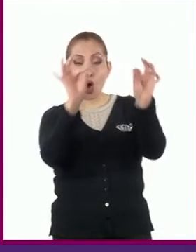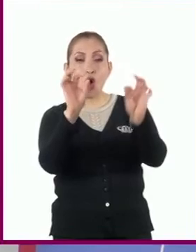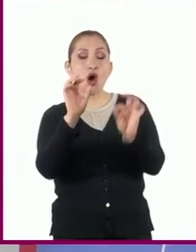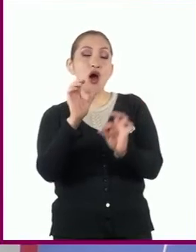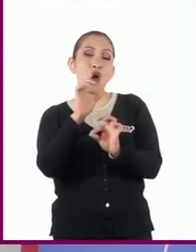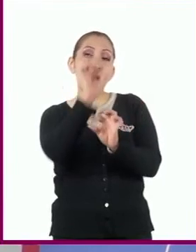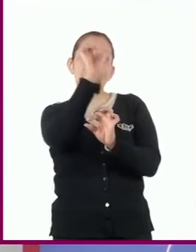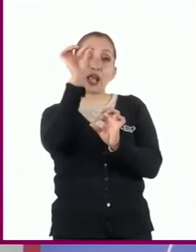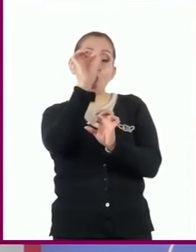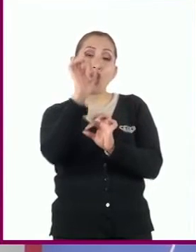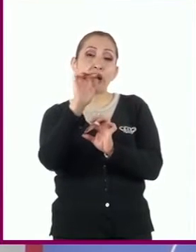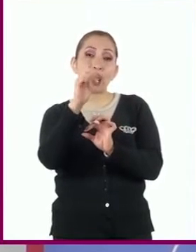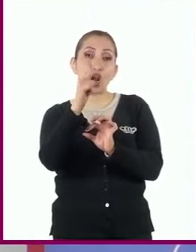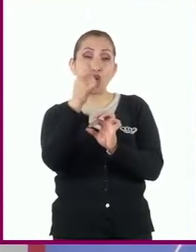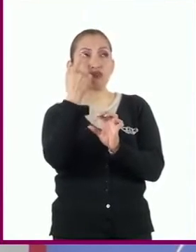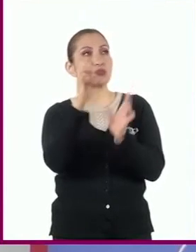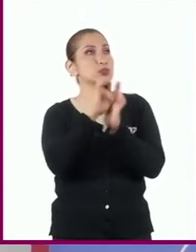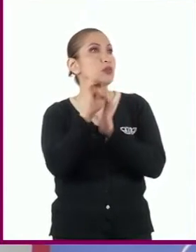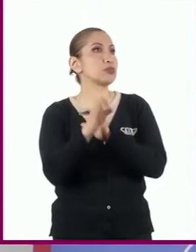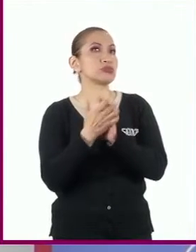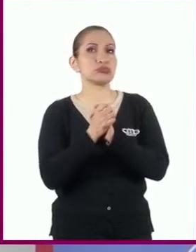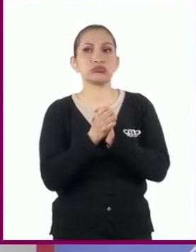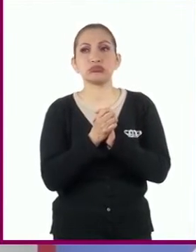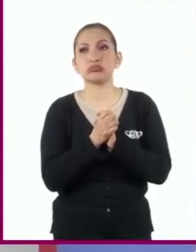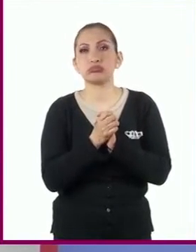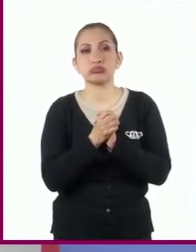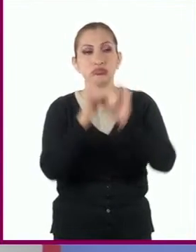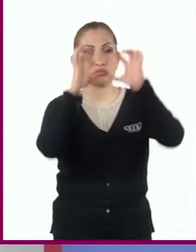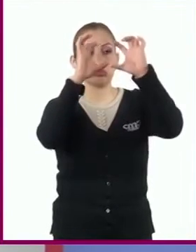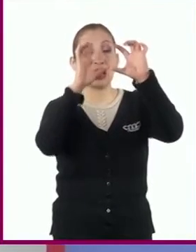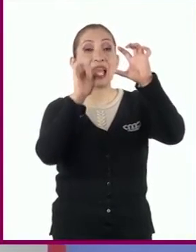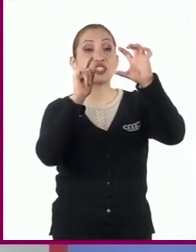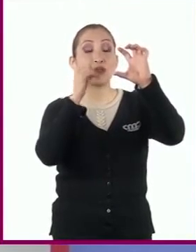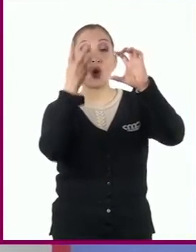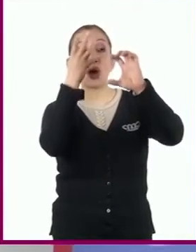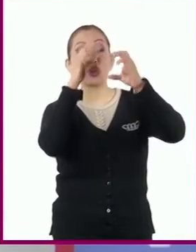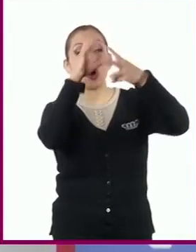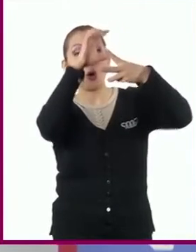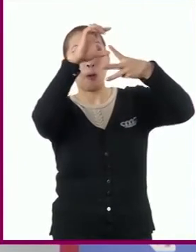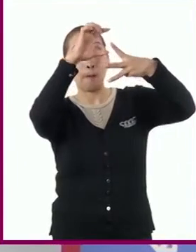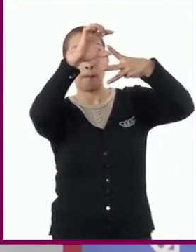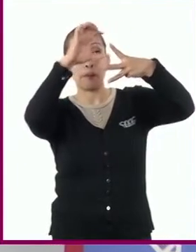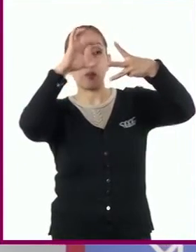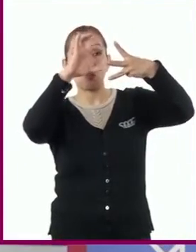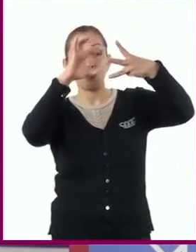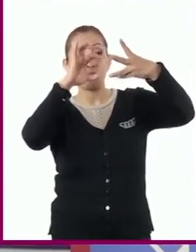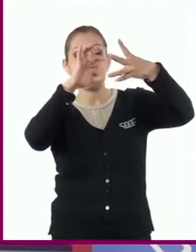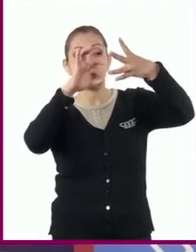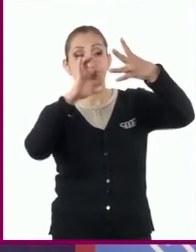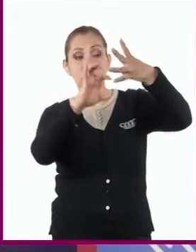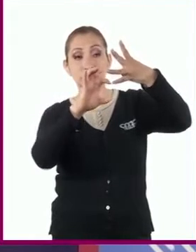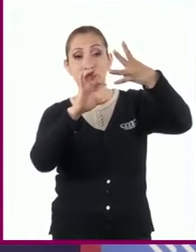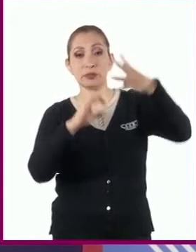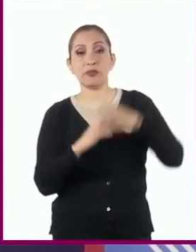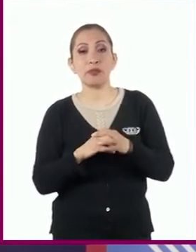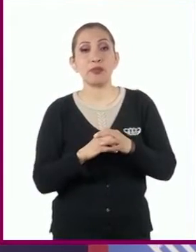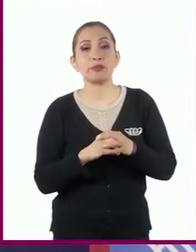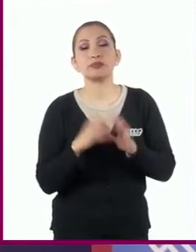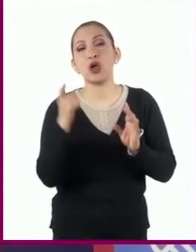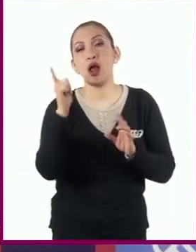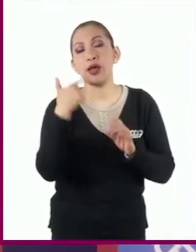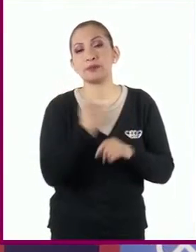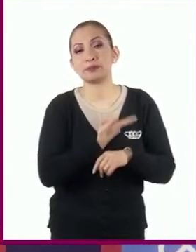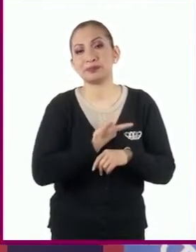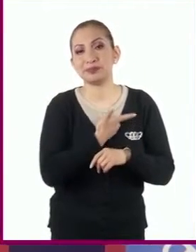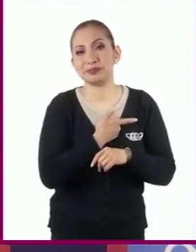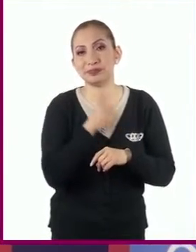renglones. Cuando hablamos de que una estrofa tiene 4 versos, hablamos de que tiene 4 renglones. Espero les haya